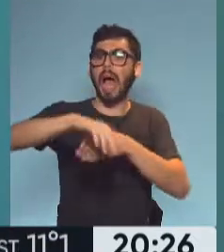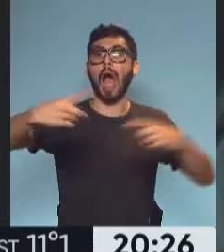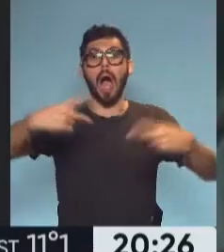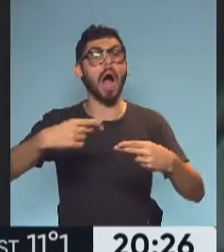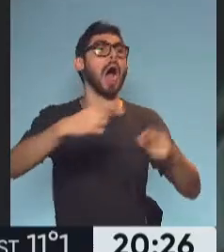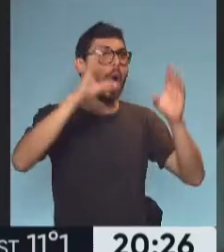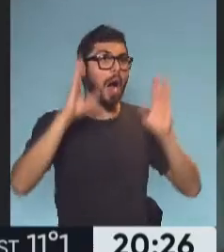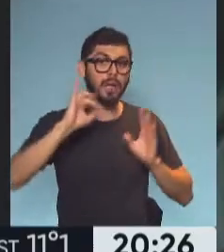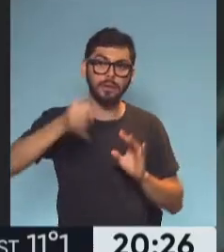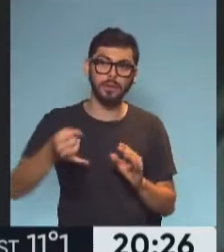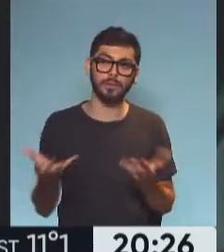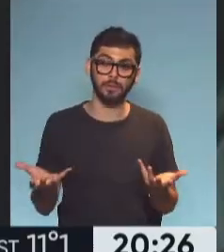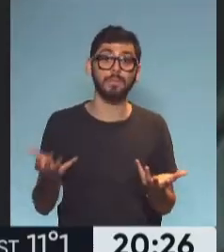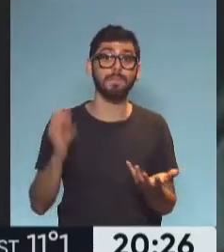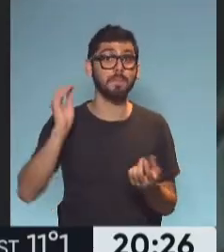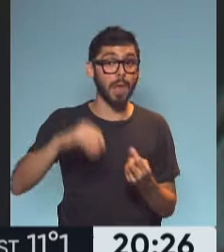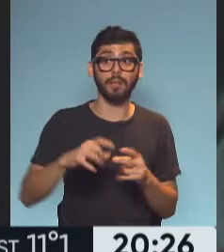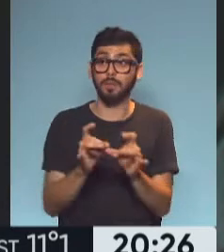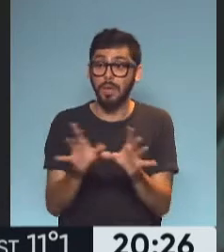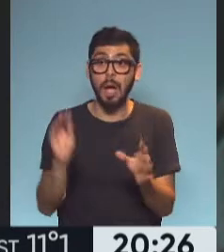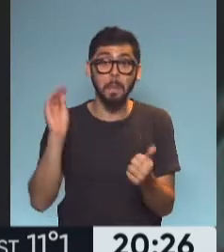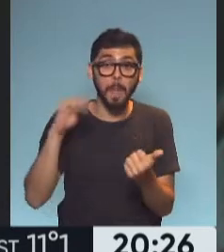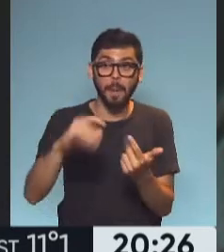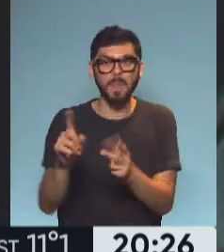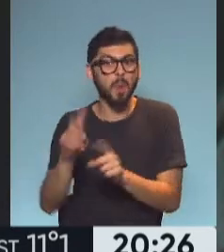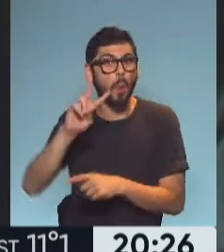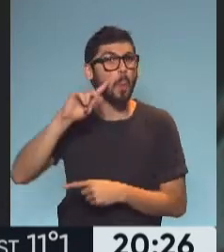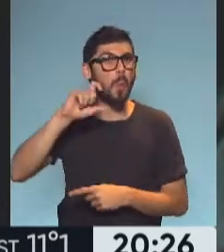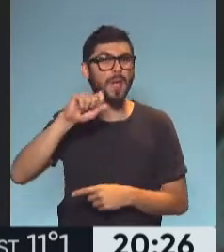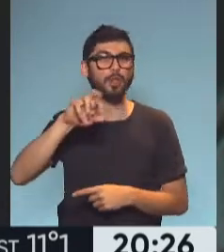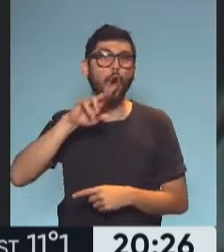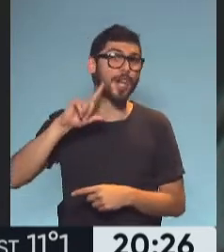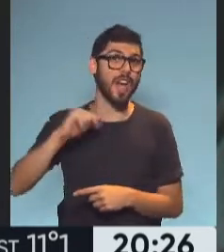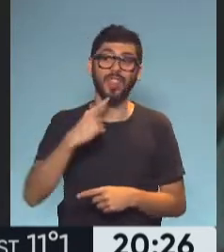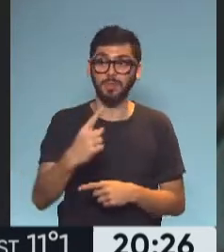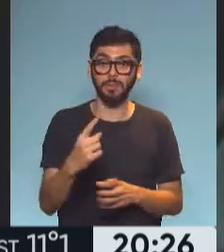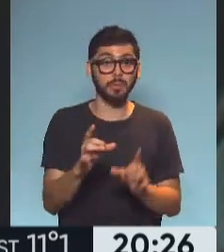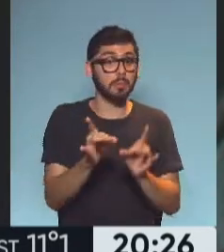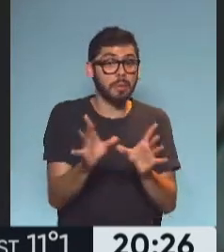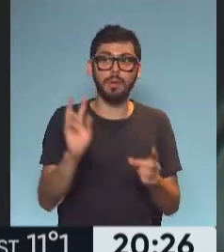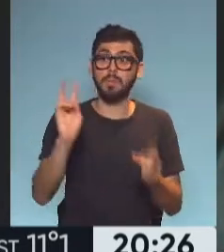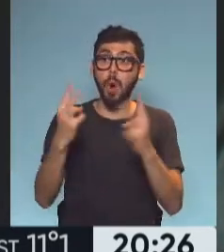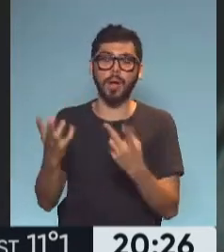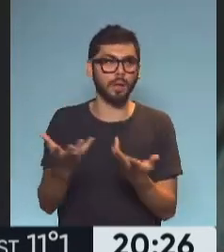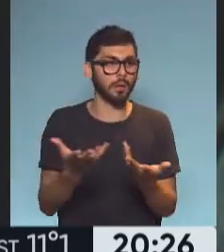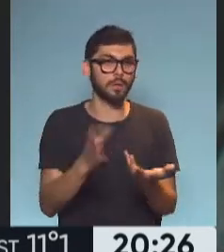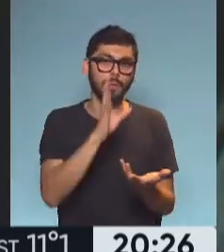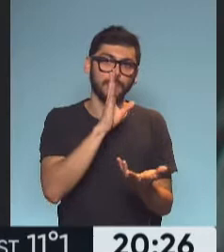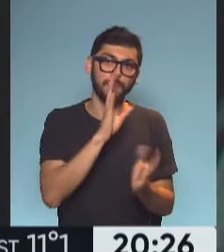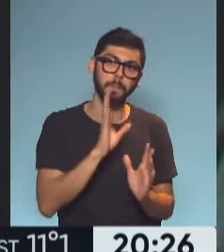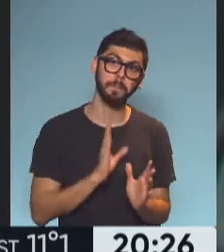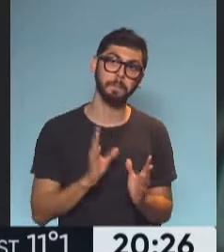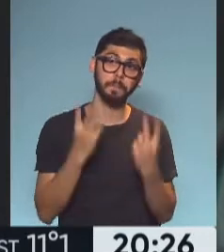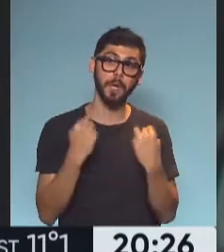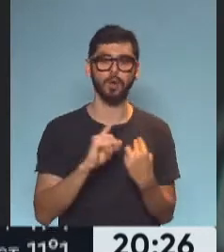en donde cada vez tenemos más casos, y lo decía Victoria, más muertos, lógicamente, que no podemos desentendernos de